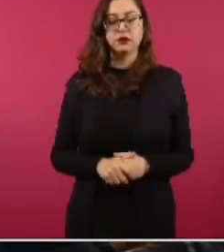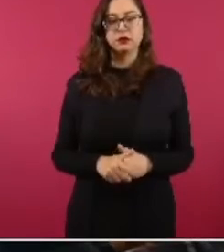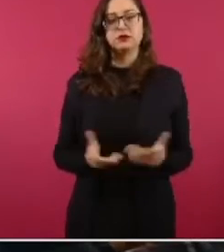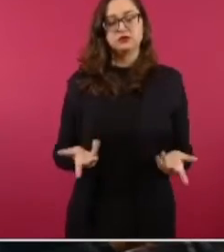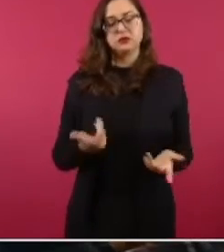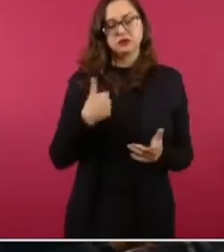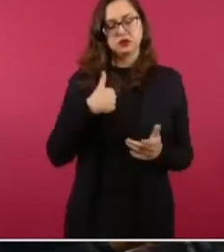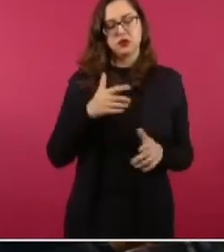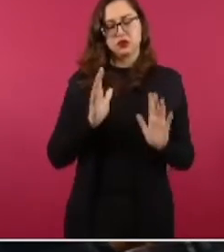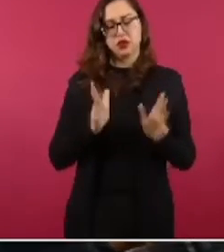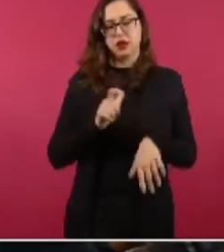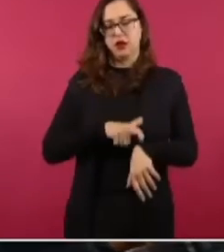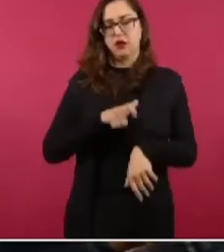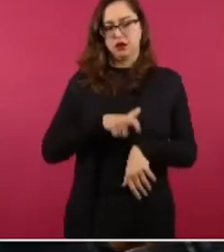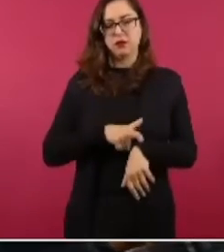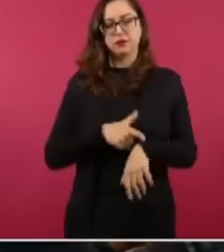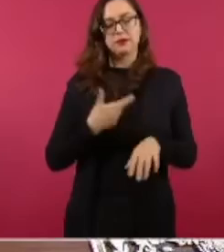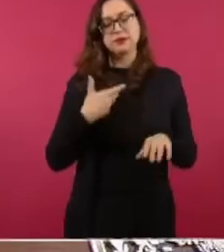permiten,